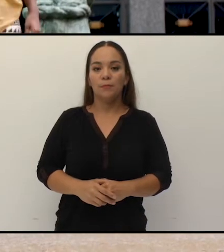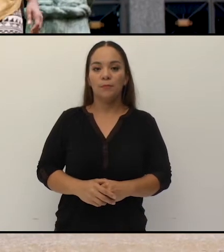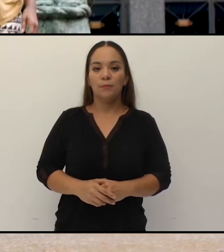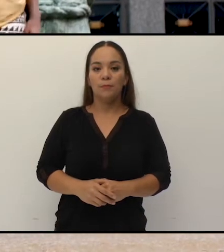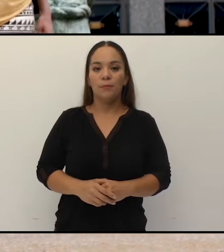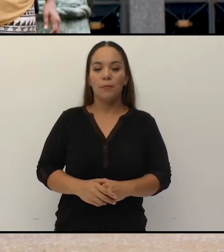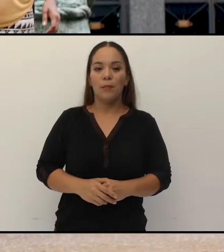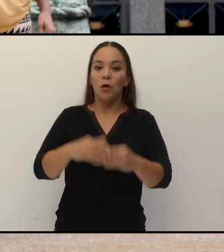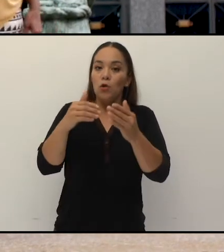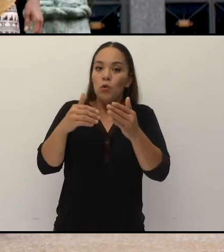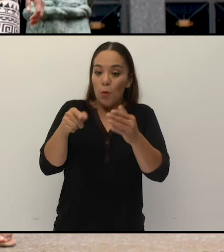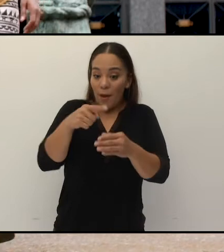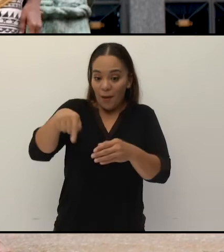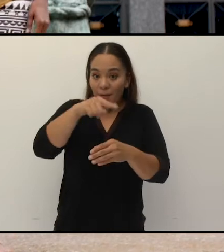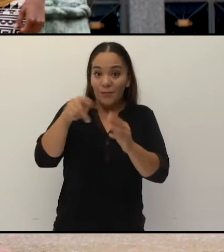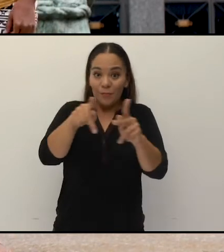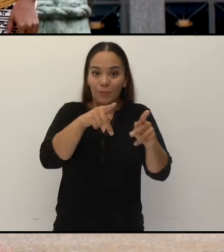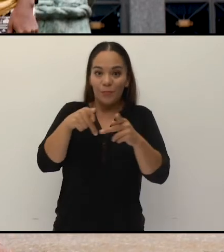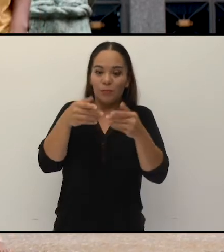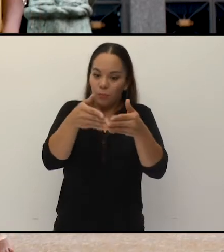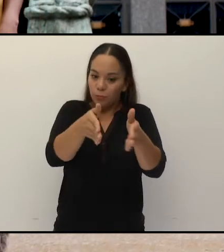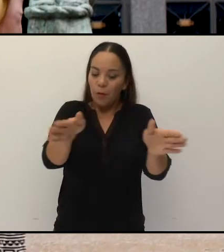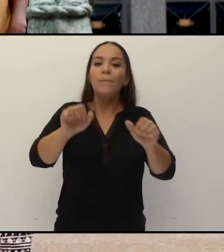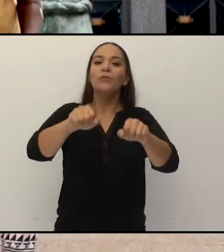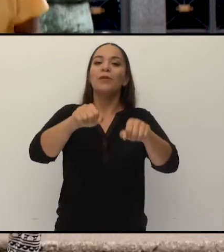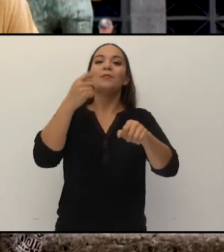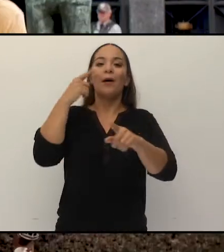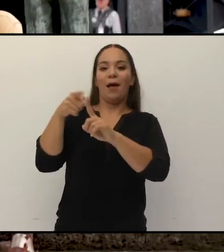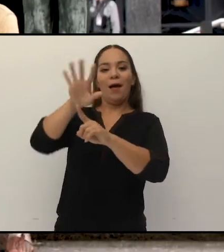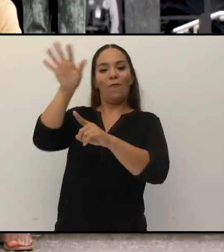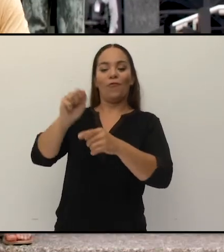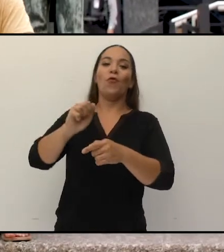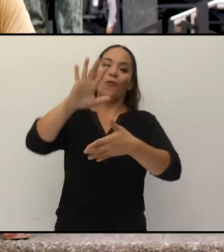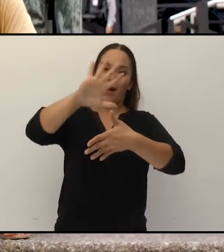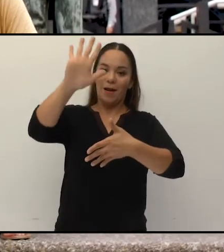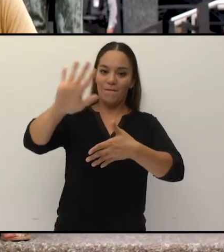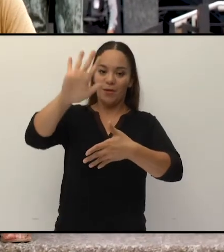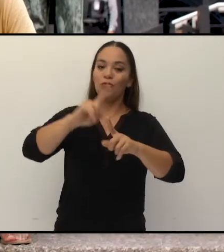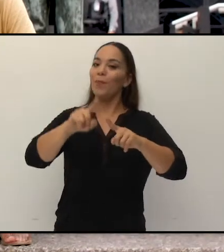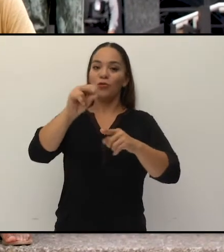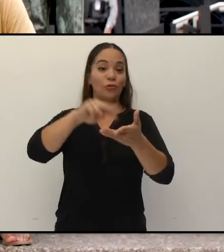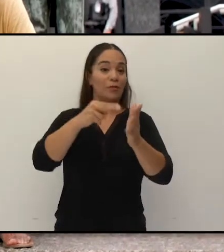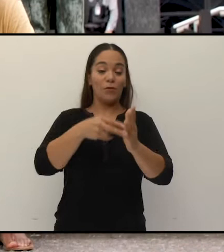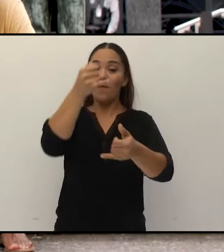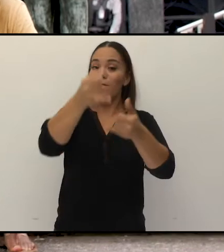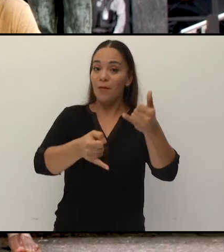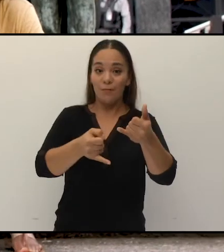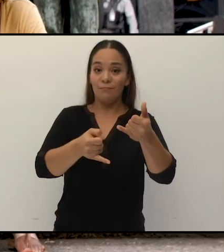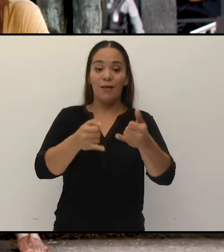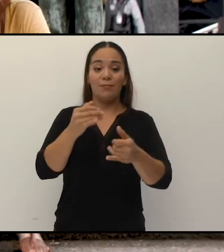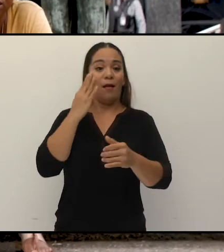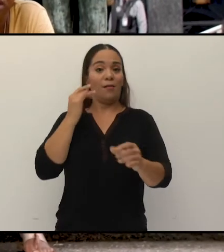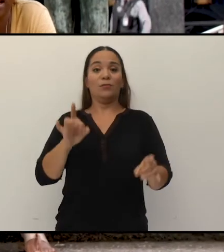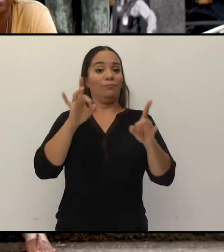La extensión de la ciudadanía abrió nuevas posibilidades para la población afrocaribeña. Sin embargo, esto no significó el fin de